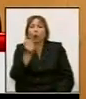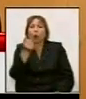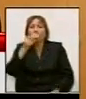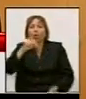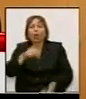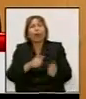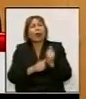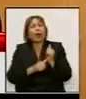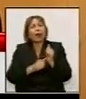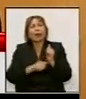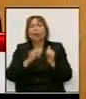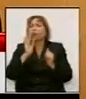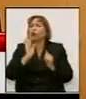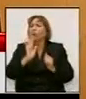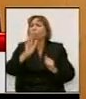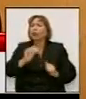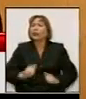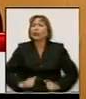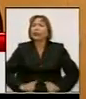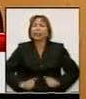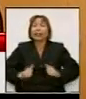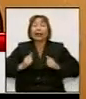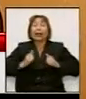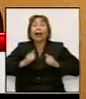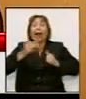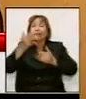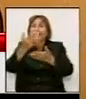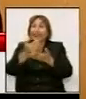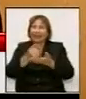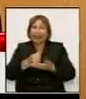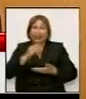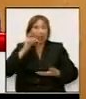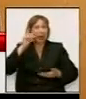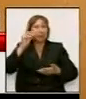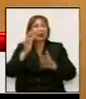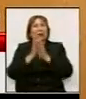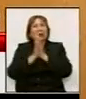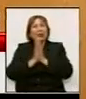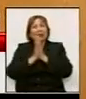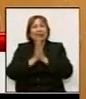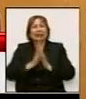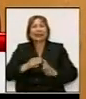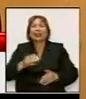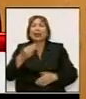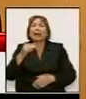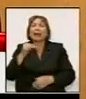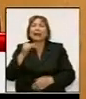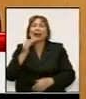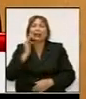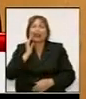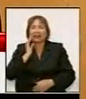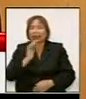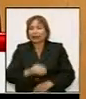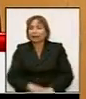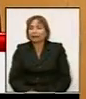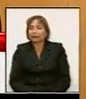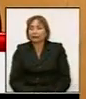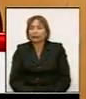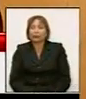quien durante su vida se acogió a su amparo maternal.